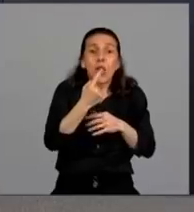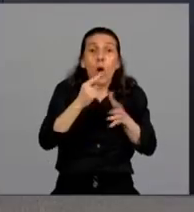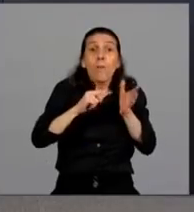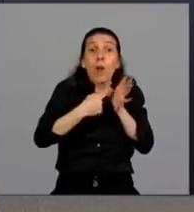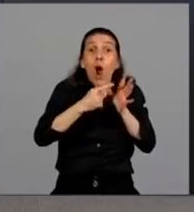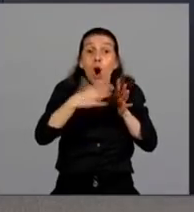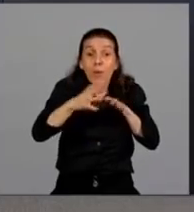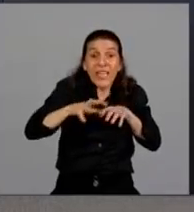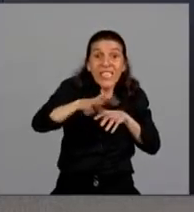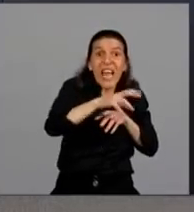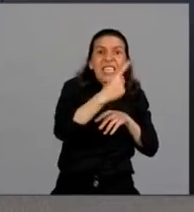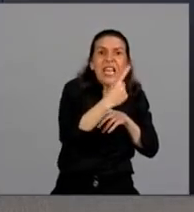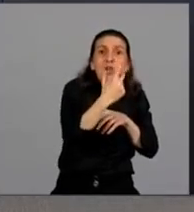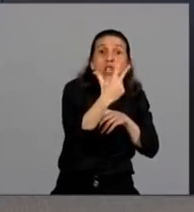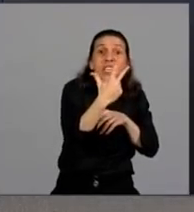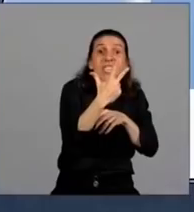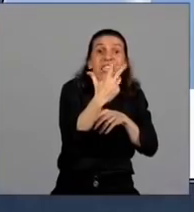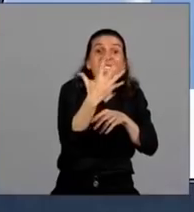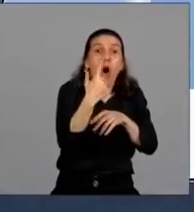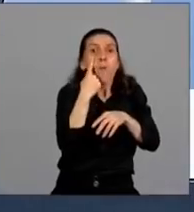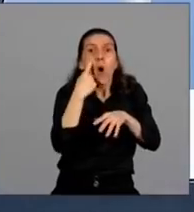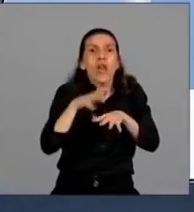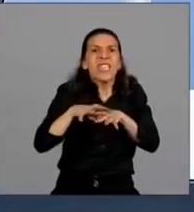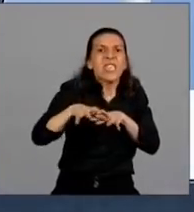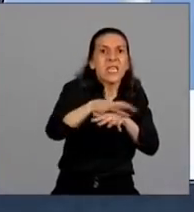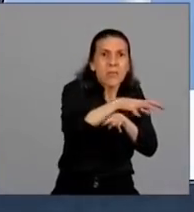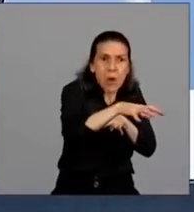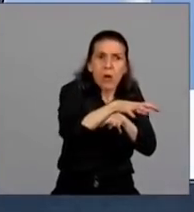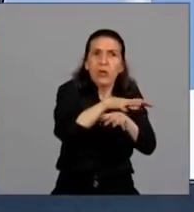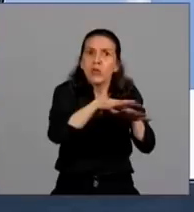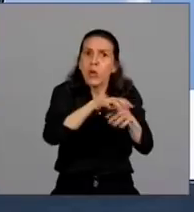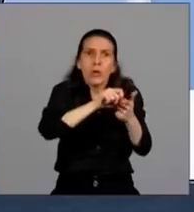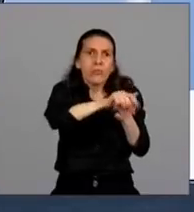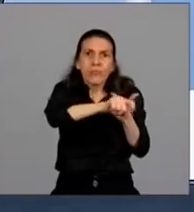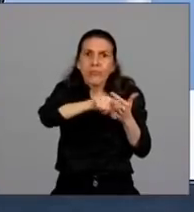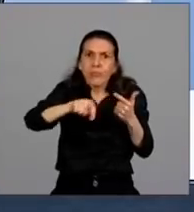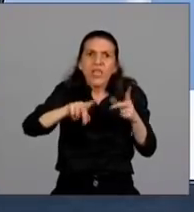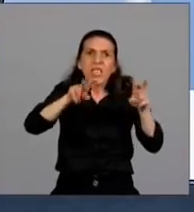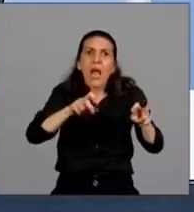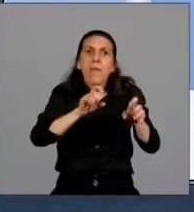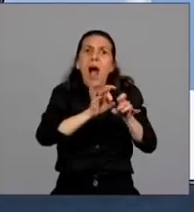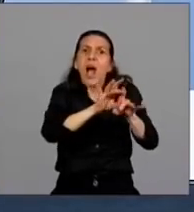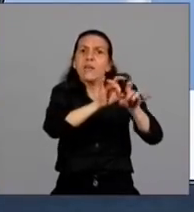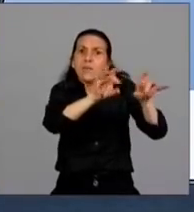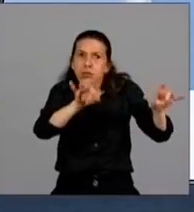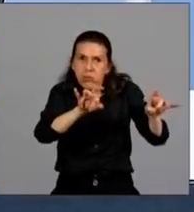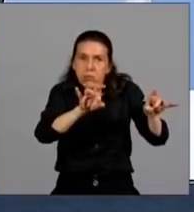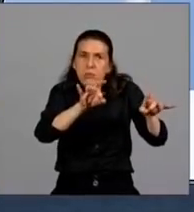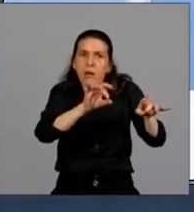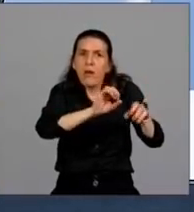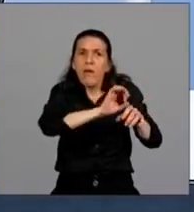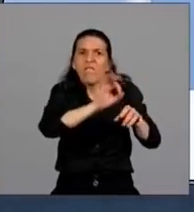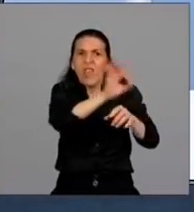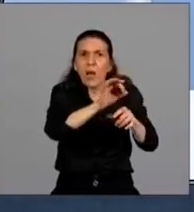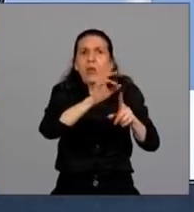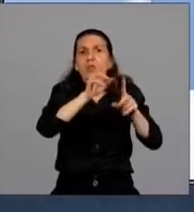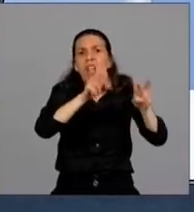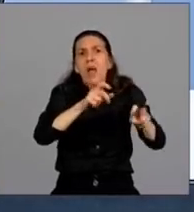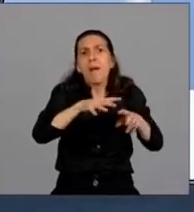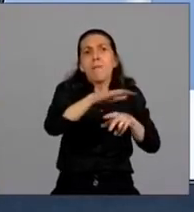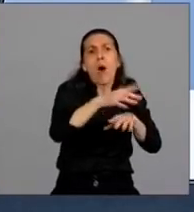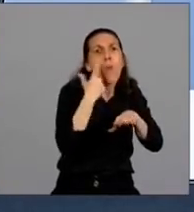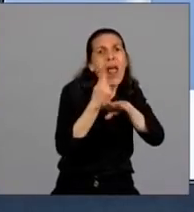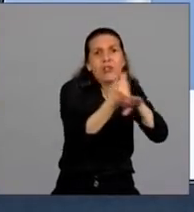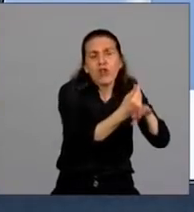provincia, cada uno con realidades tanto epidemiológicas como poblacionales, como